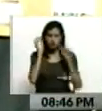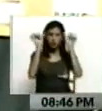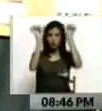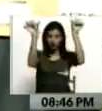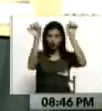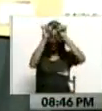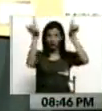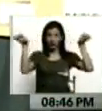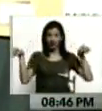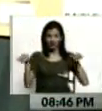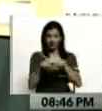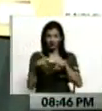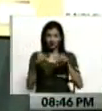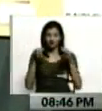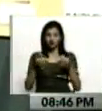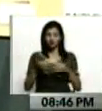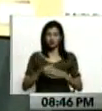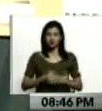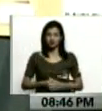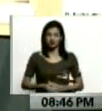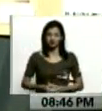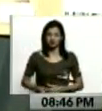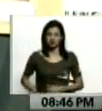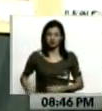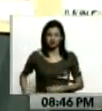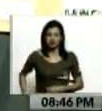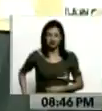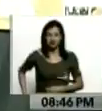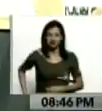aquí la cartelera del hall de la